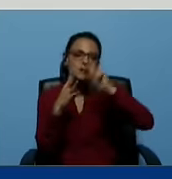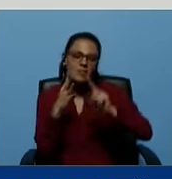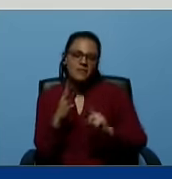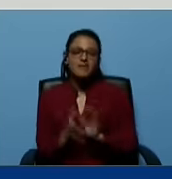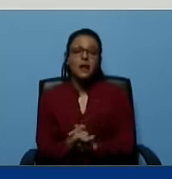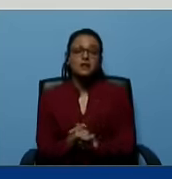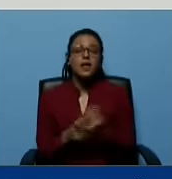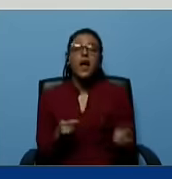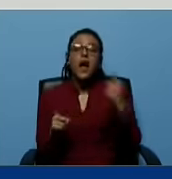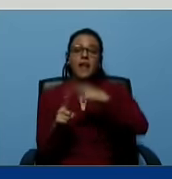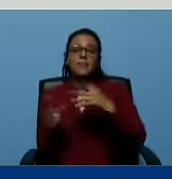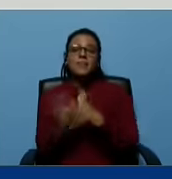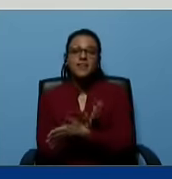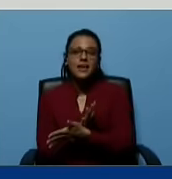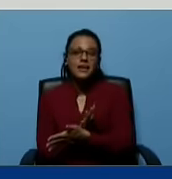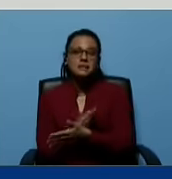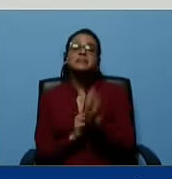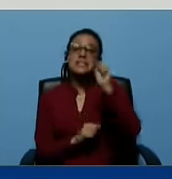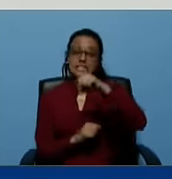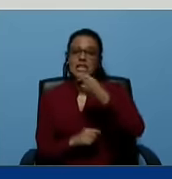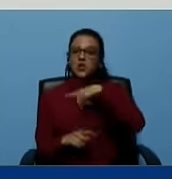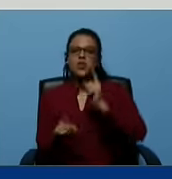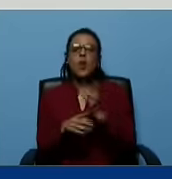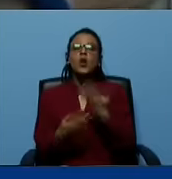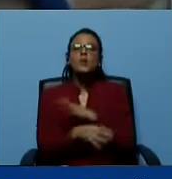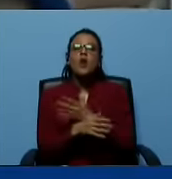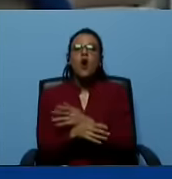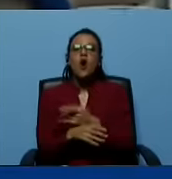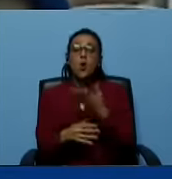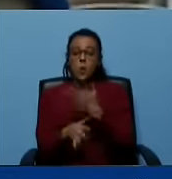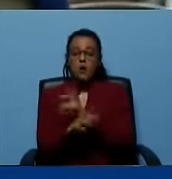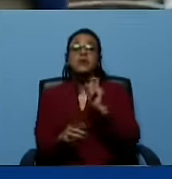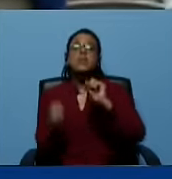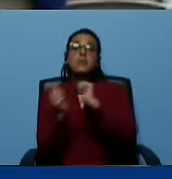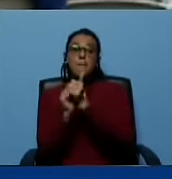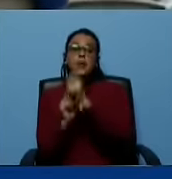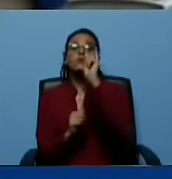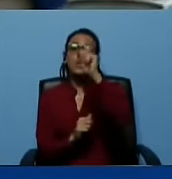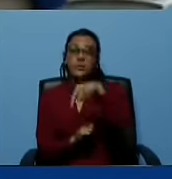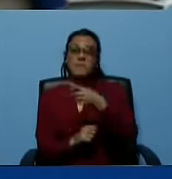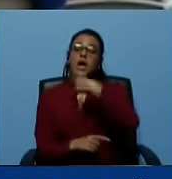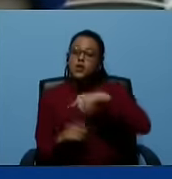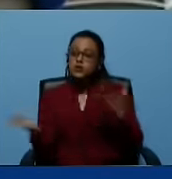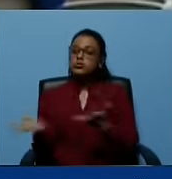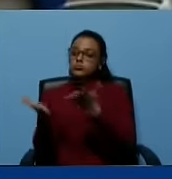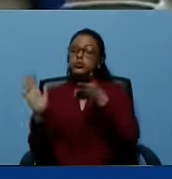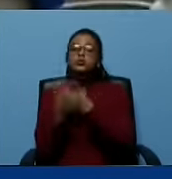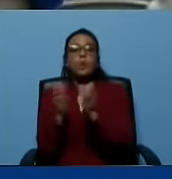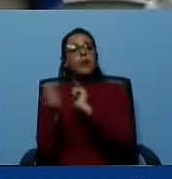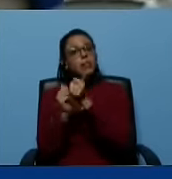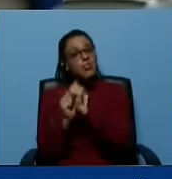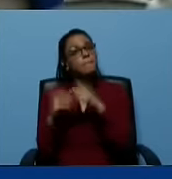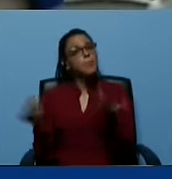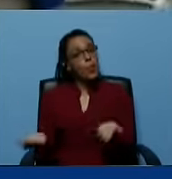Además de eso, bueno, la hora loca, pues. Sí, por supuesto. Y deporte. Sí, promovemos deporte? El deporte,